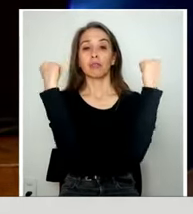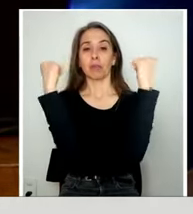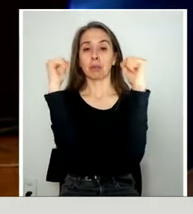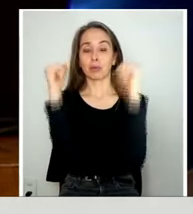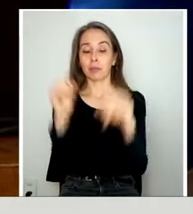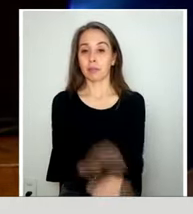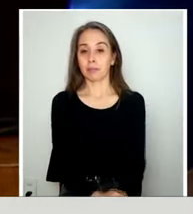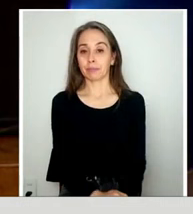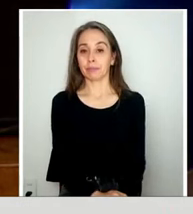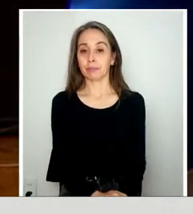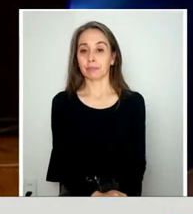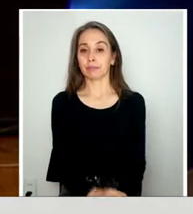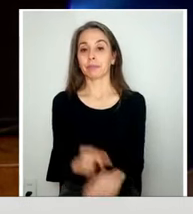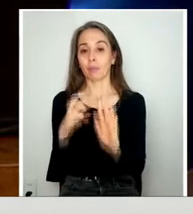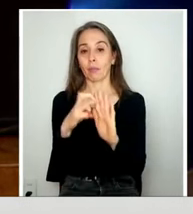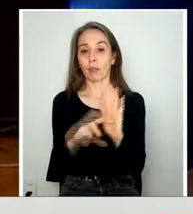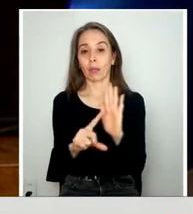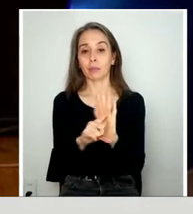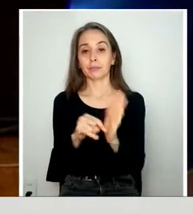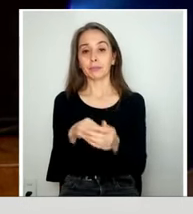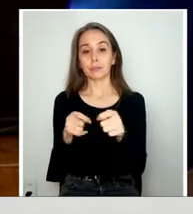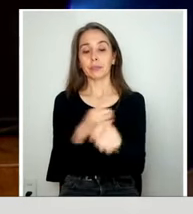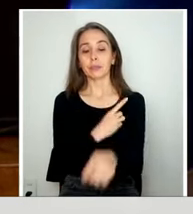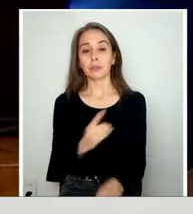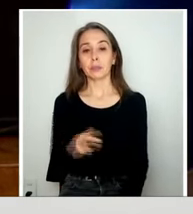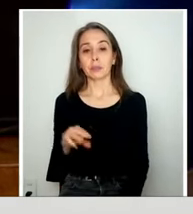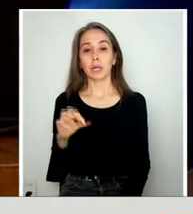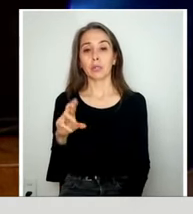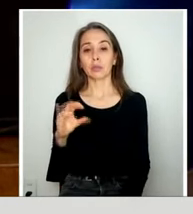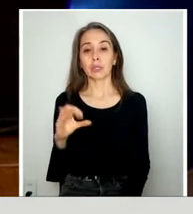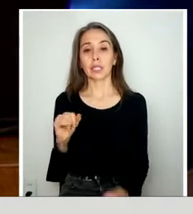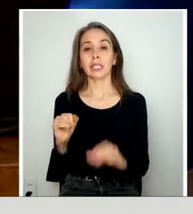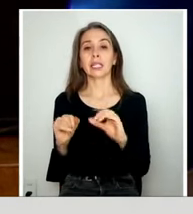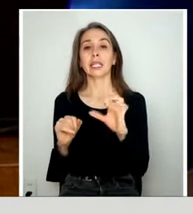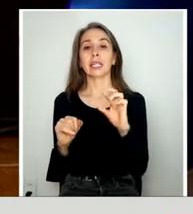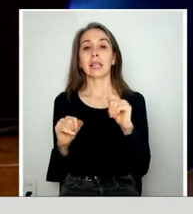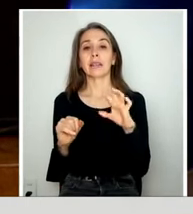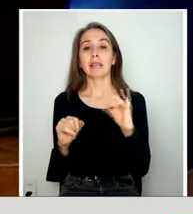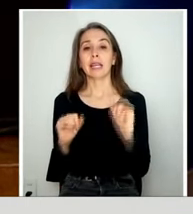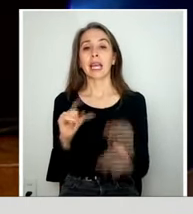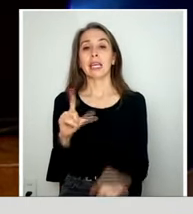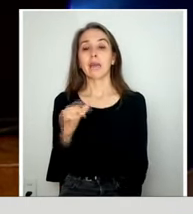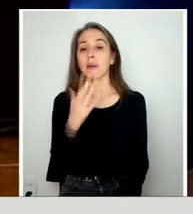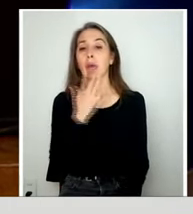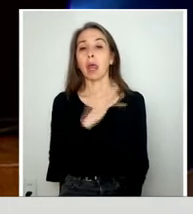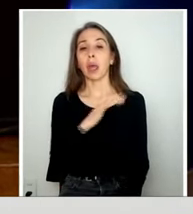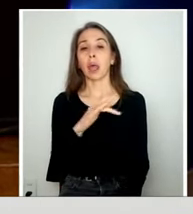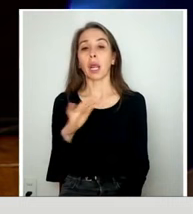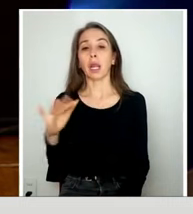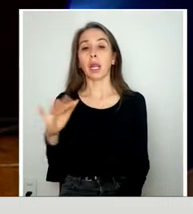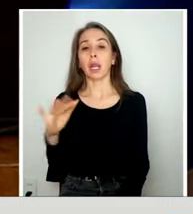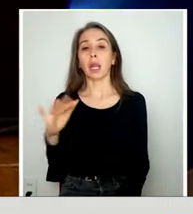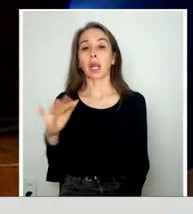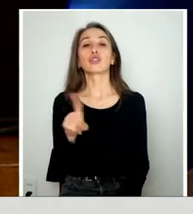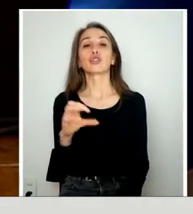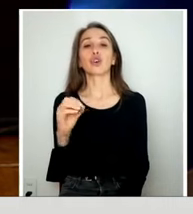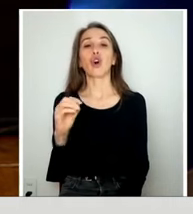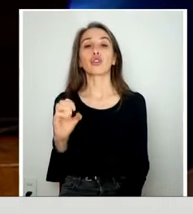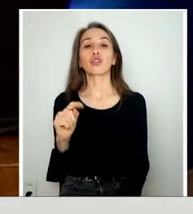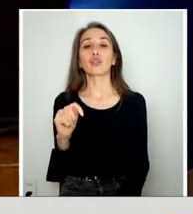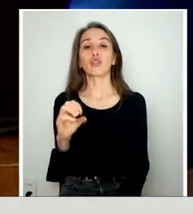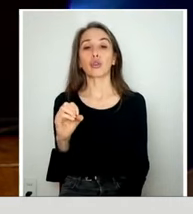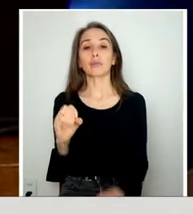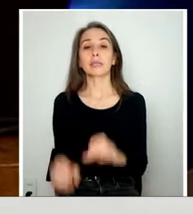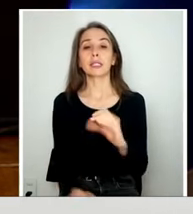proyecto iniciado moción de los diputados señores y de rementería y la vaca Melo mirosevit y Soto Leonardo y de las diputadas señoras